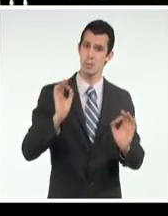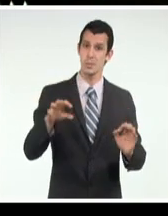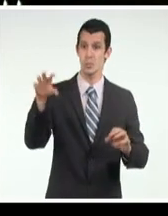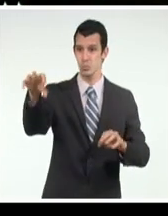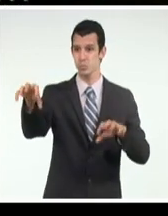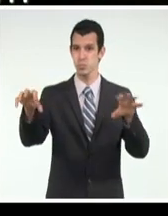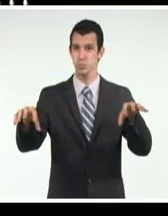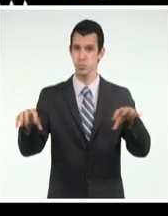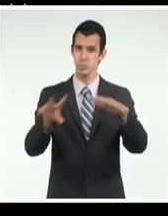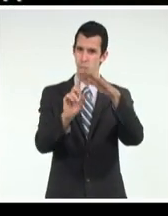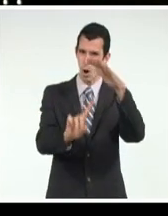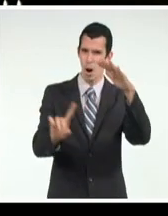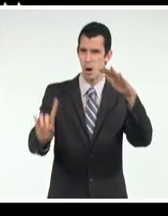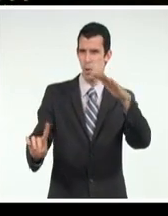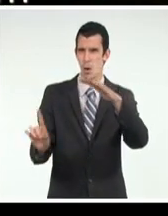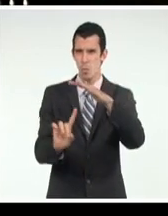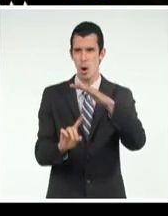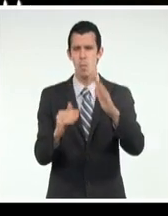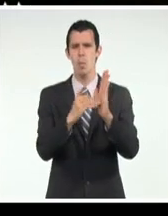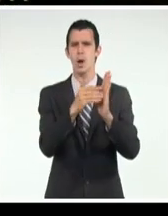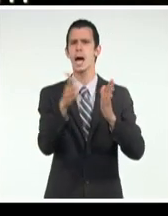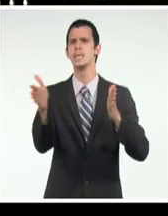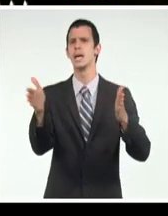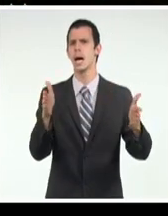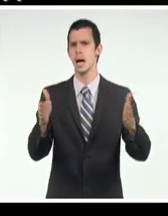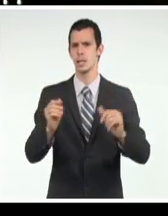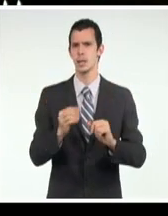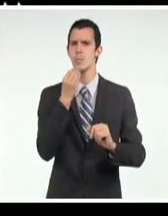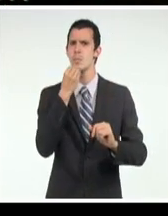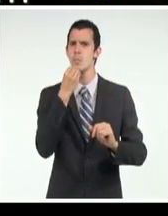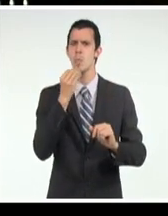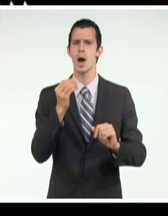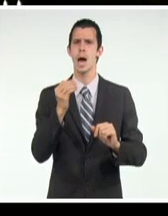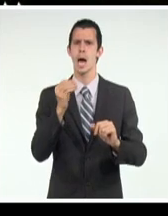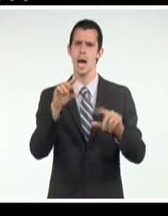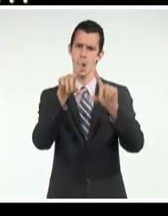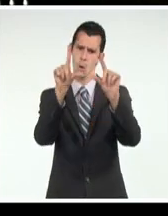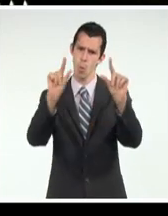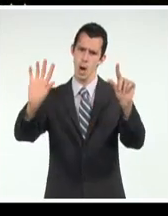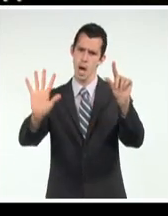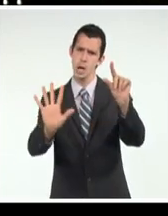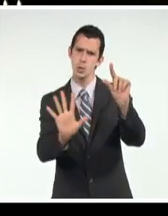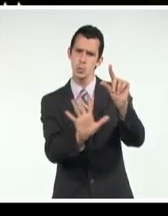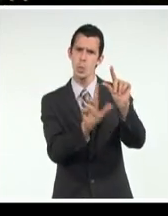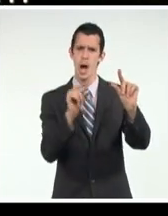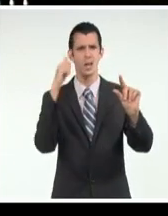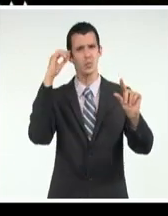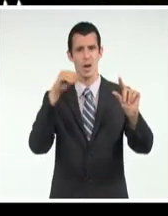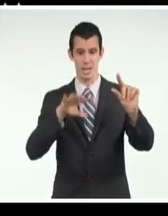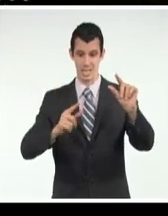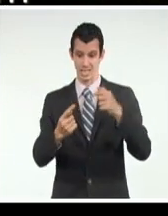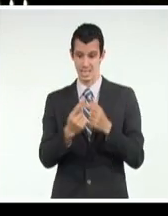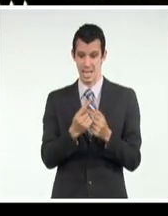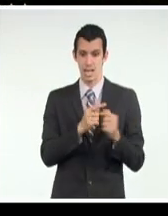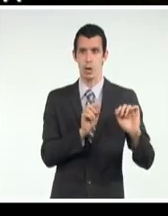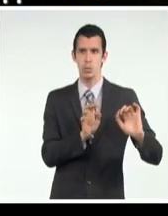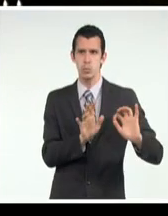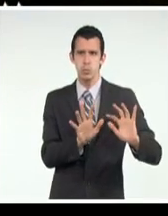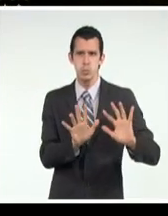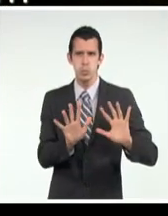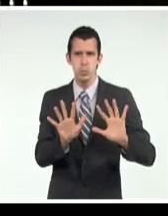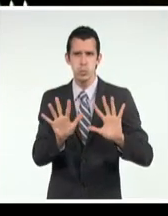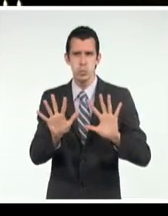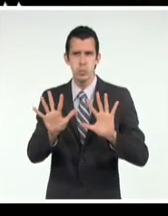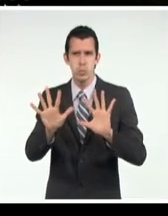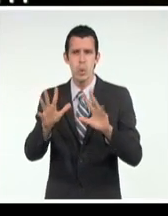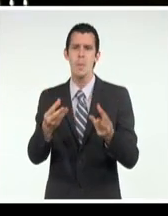eléctricas en la tarde, principalmente en zonas del interior y sur, relacionados sobre todo con el paso de las ondas tropicales por los mares al sur de Cuba y altos valores de humedad en